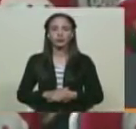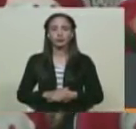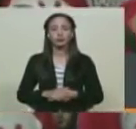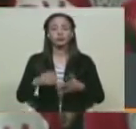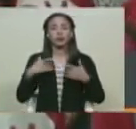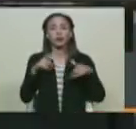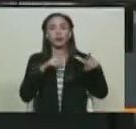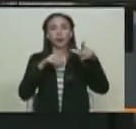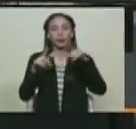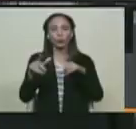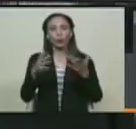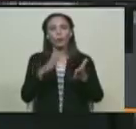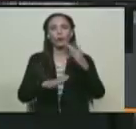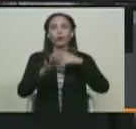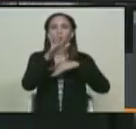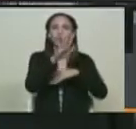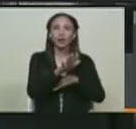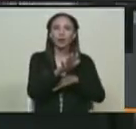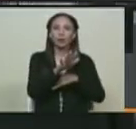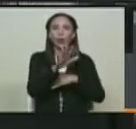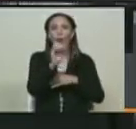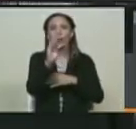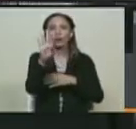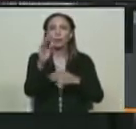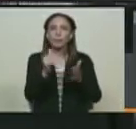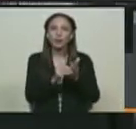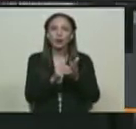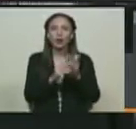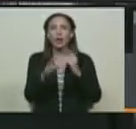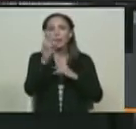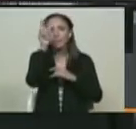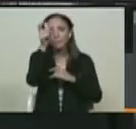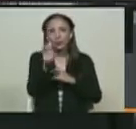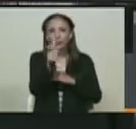Ya tenemos 540.000 usuarios del BQR.